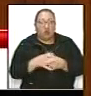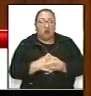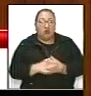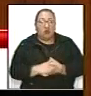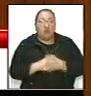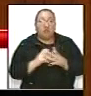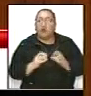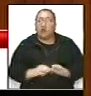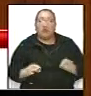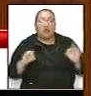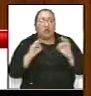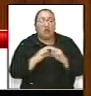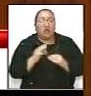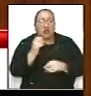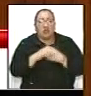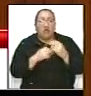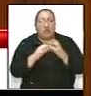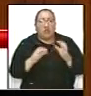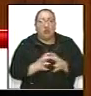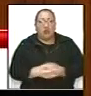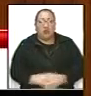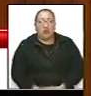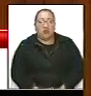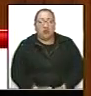tan importante de la población.